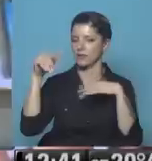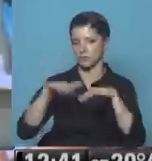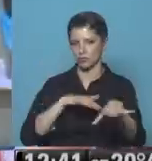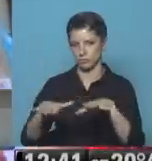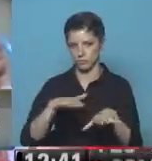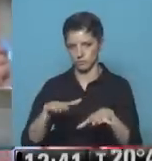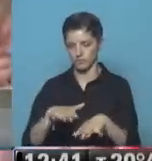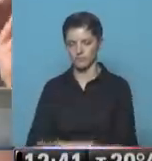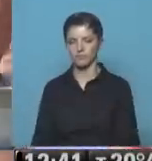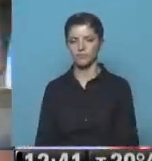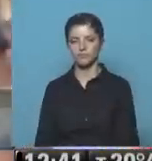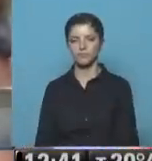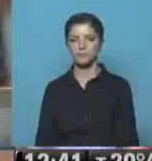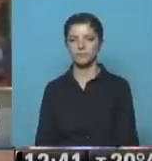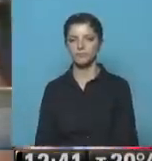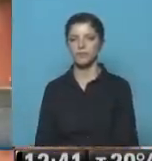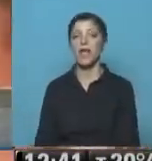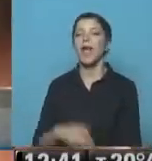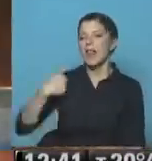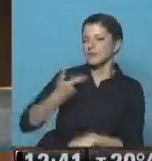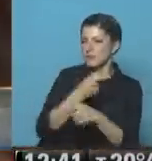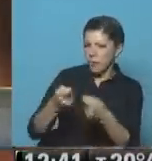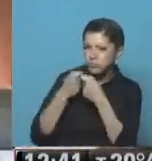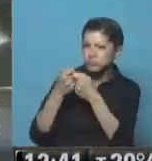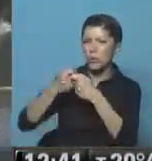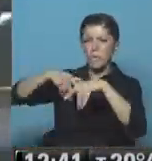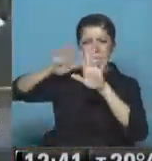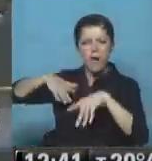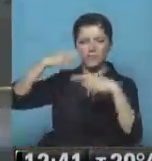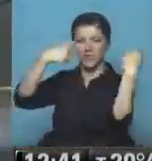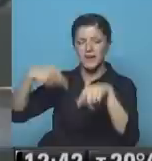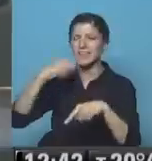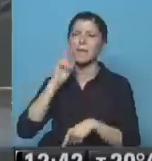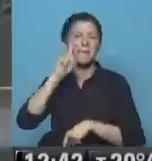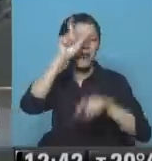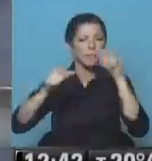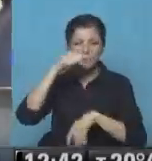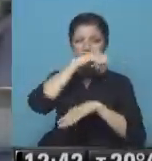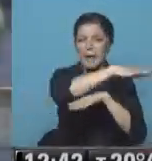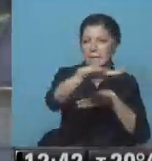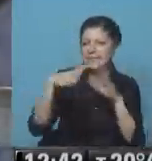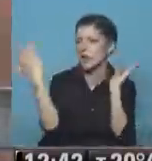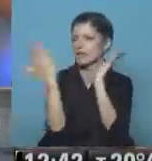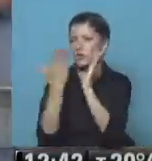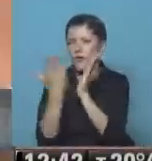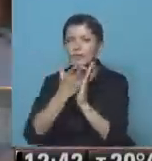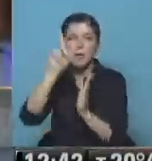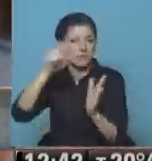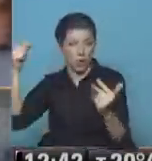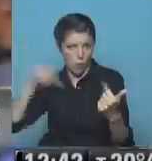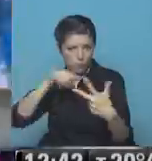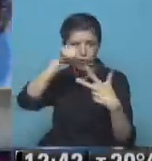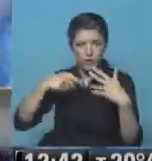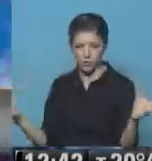situación. La fuerte presión social con marchas que convocaron a miles de campesinos, estudiantes y ciudadanos comunes